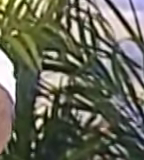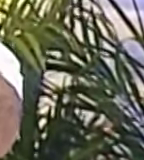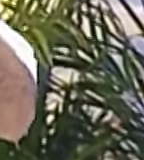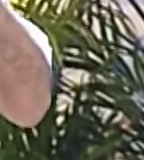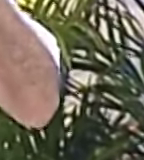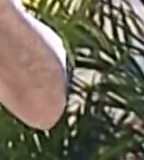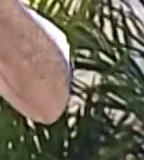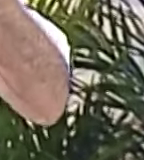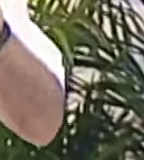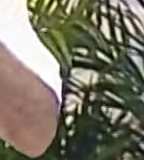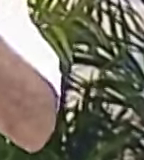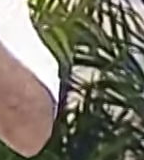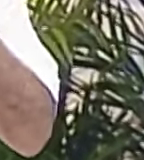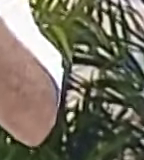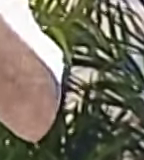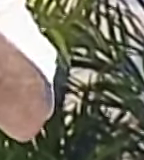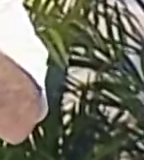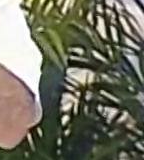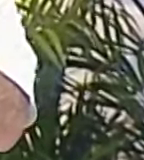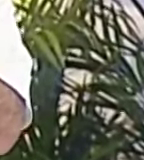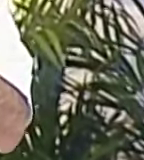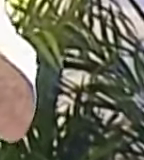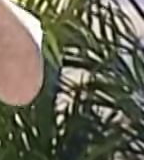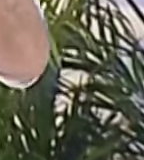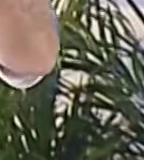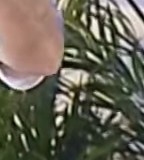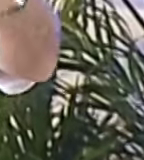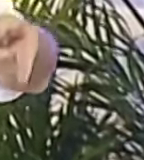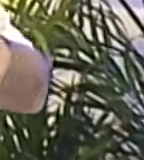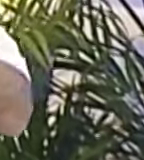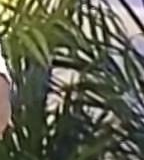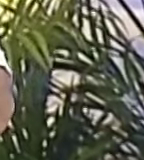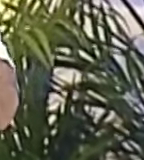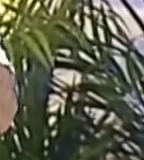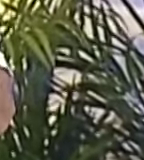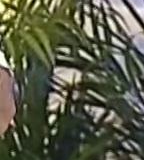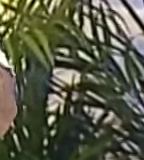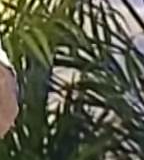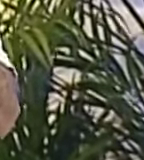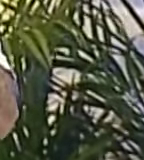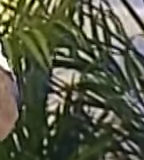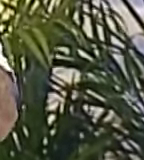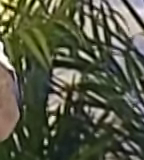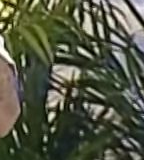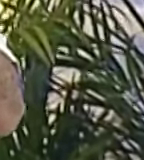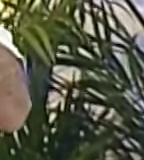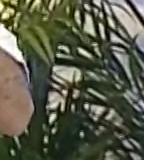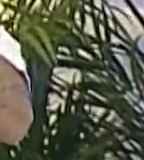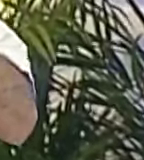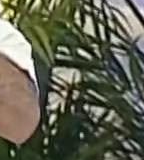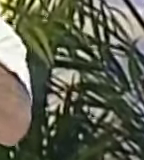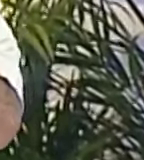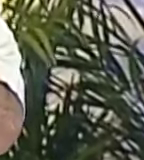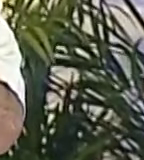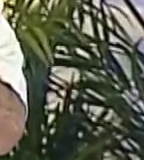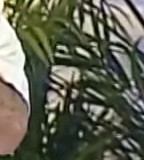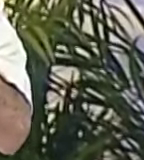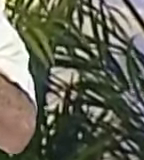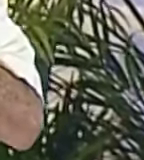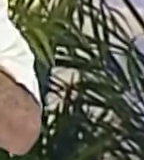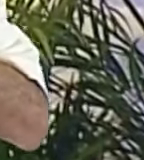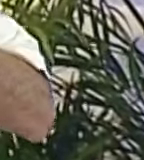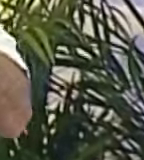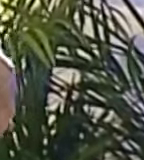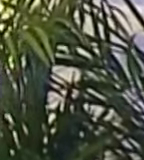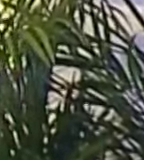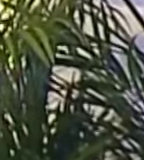producen riqueza, con los que cambian la materia prima en materia acabada. Este es el Zulia que tanto ha dado al